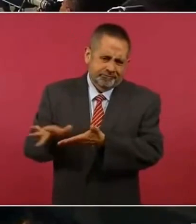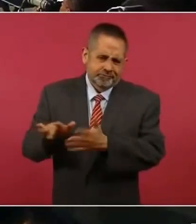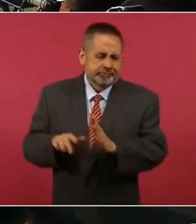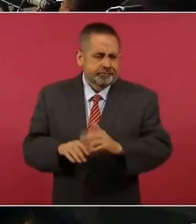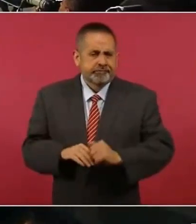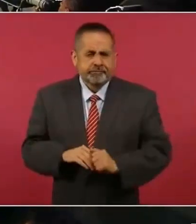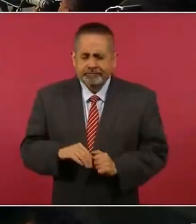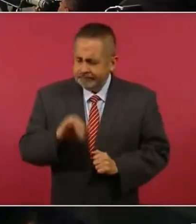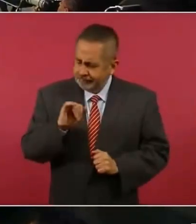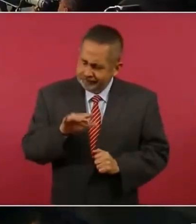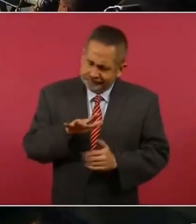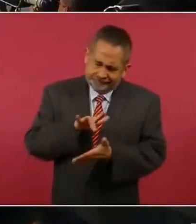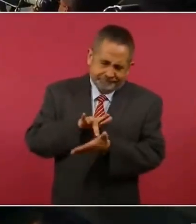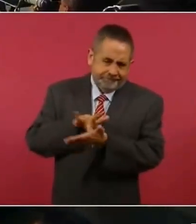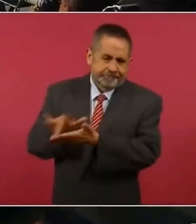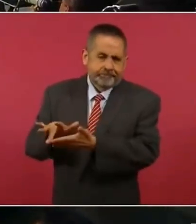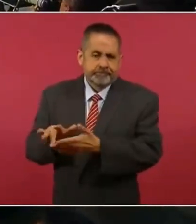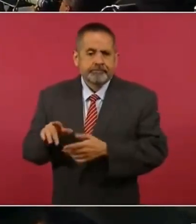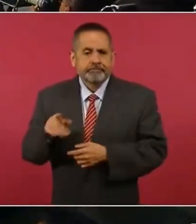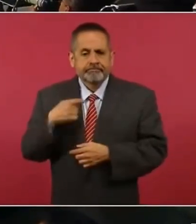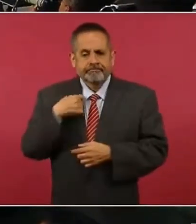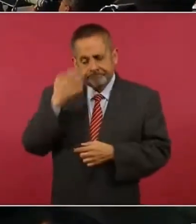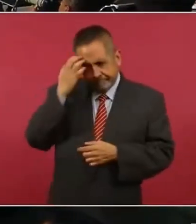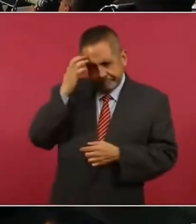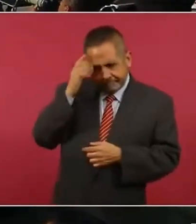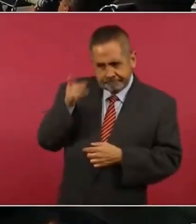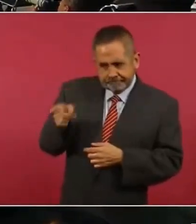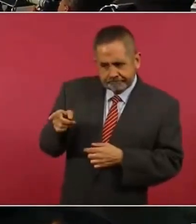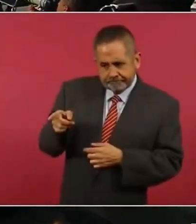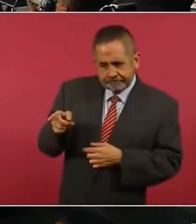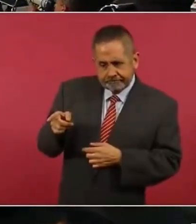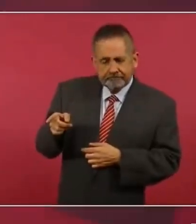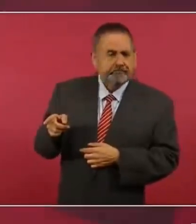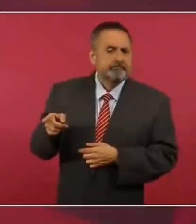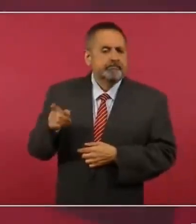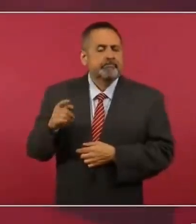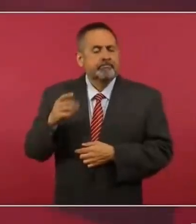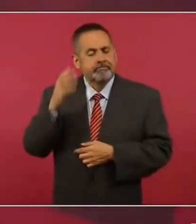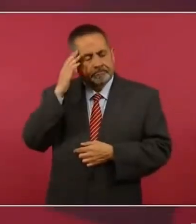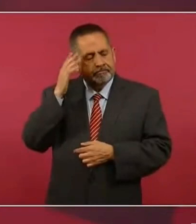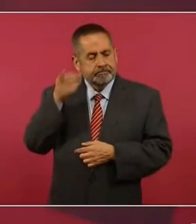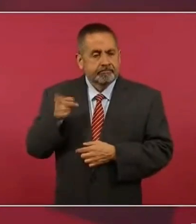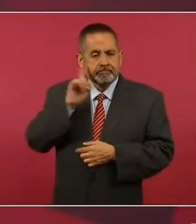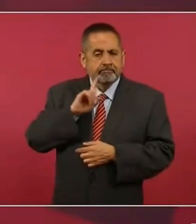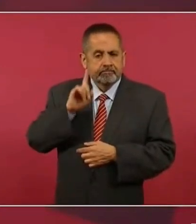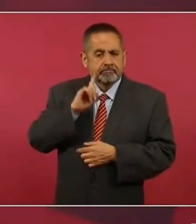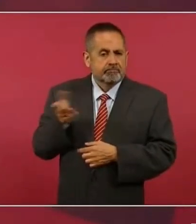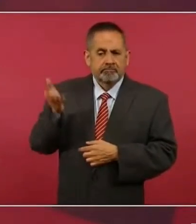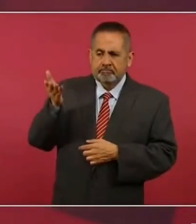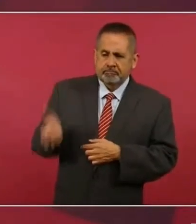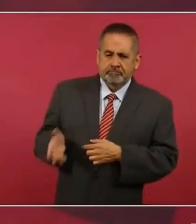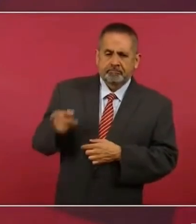todo nuestro apoyo, porque la consideramos una mujer